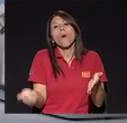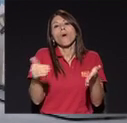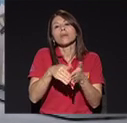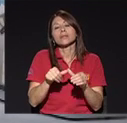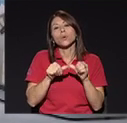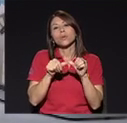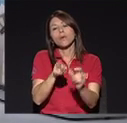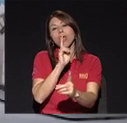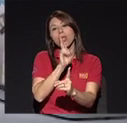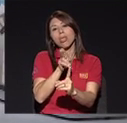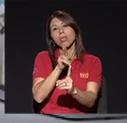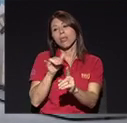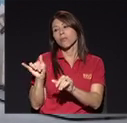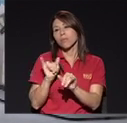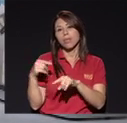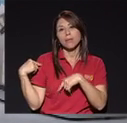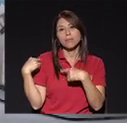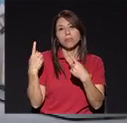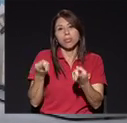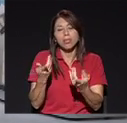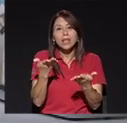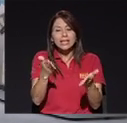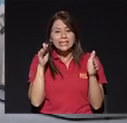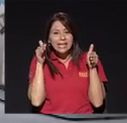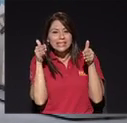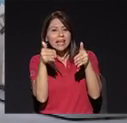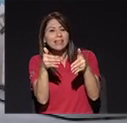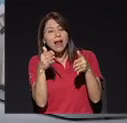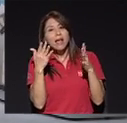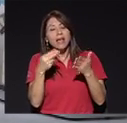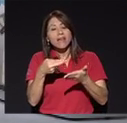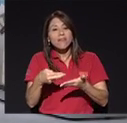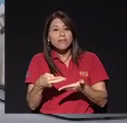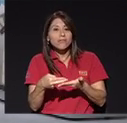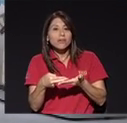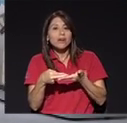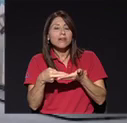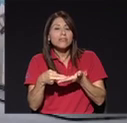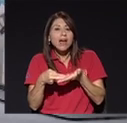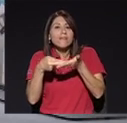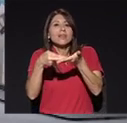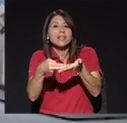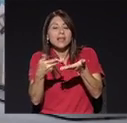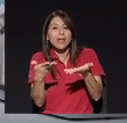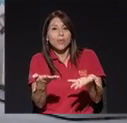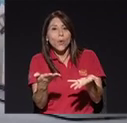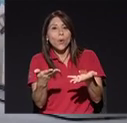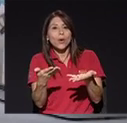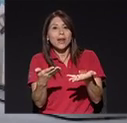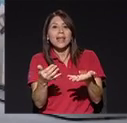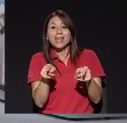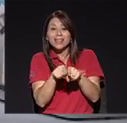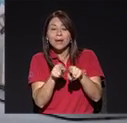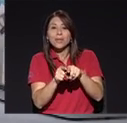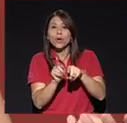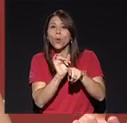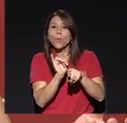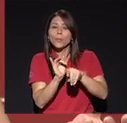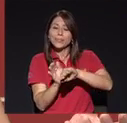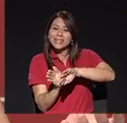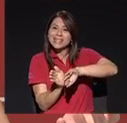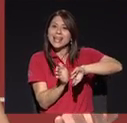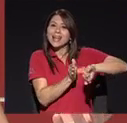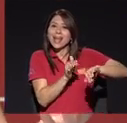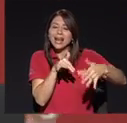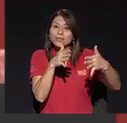las prácticas que de una u otra manera se entran en el aspecto rehabilitador y segrega